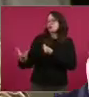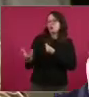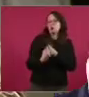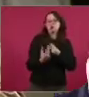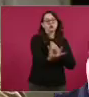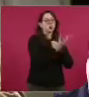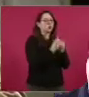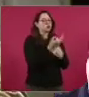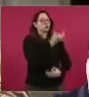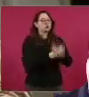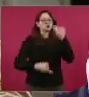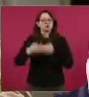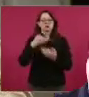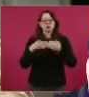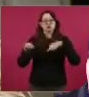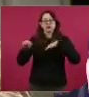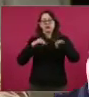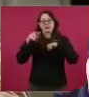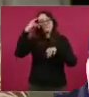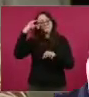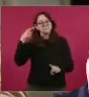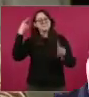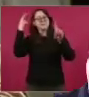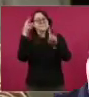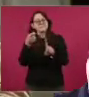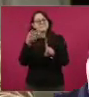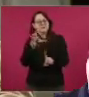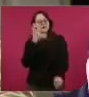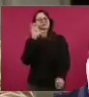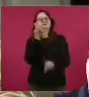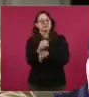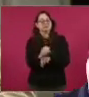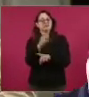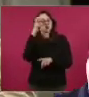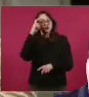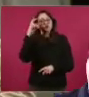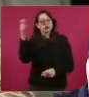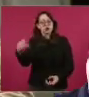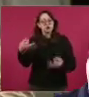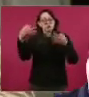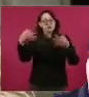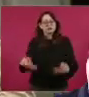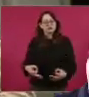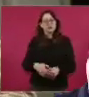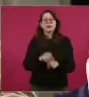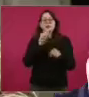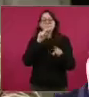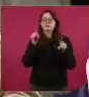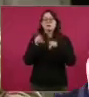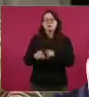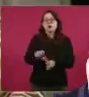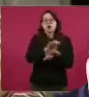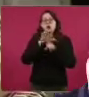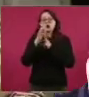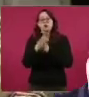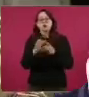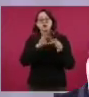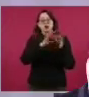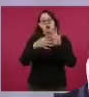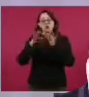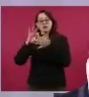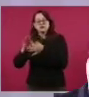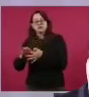todo este gran trabajo, para poder llegar a cristalizar este gran sueño. al Comité Olímpico Mexicano, al